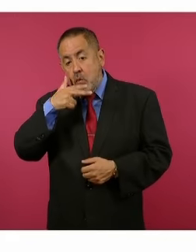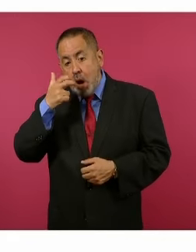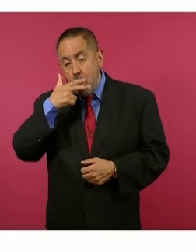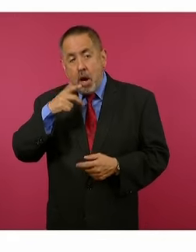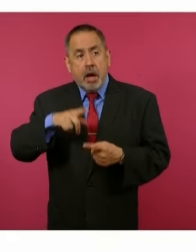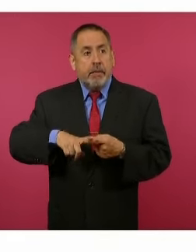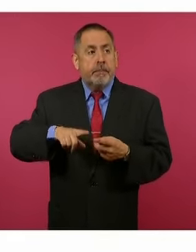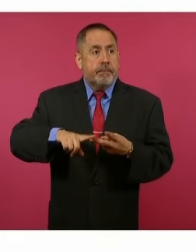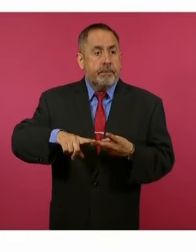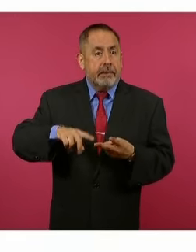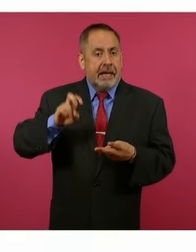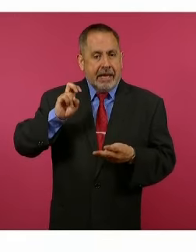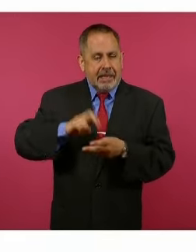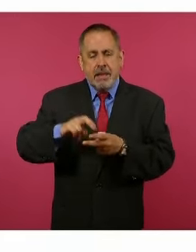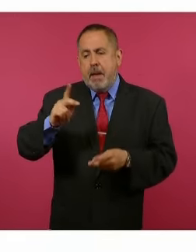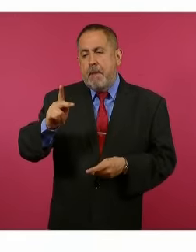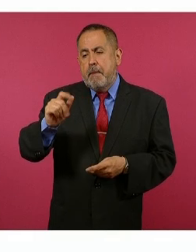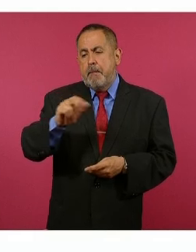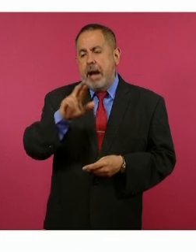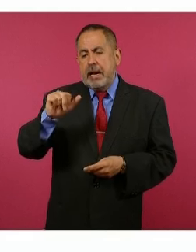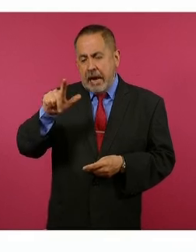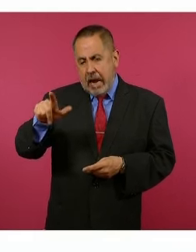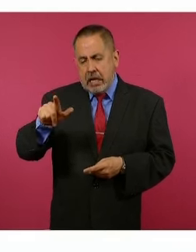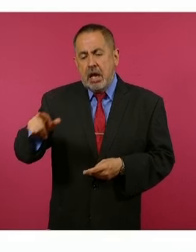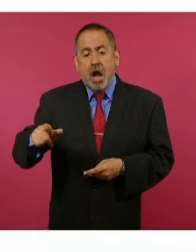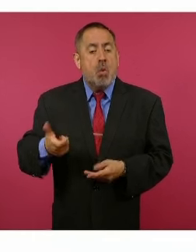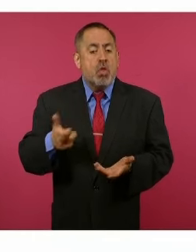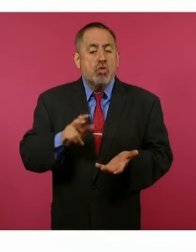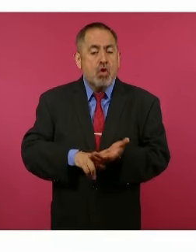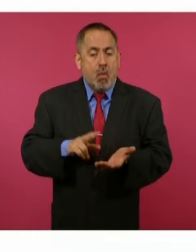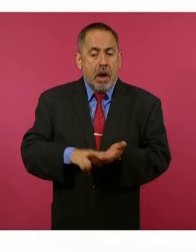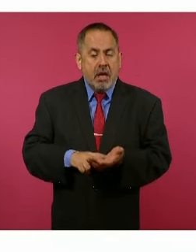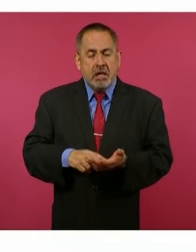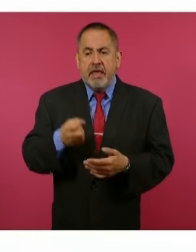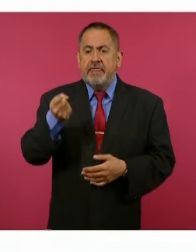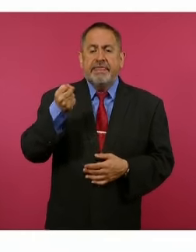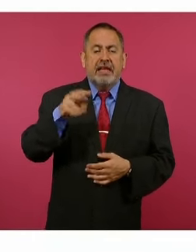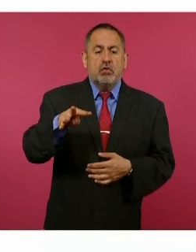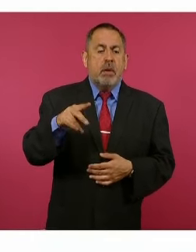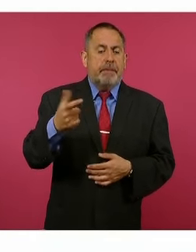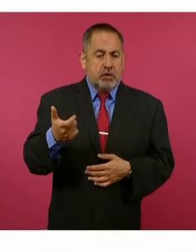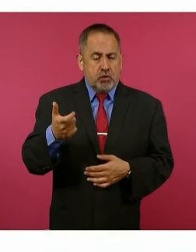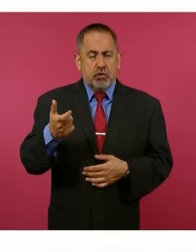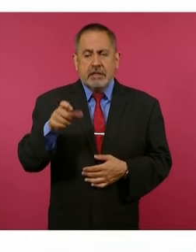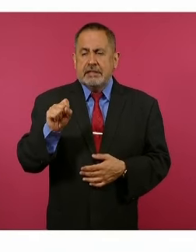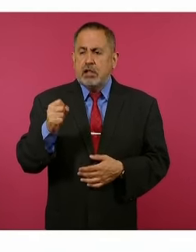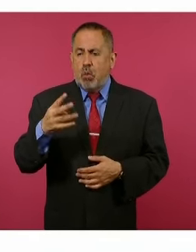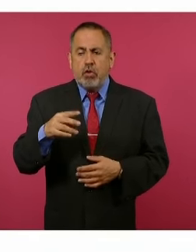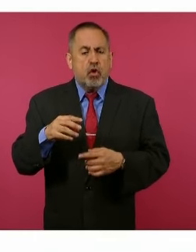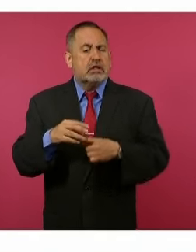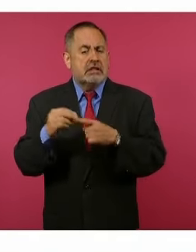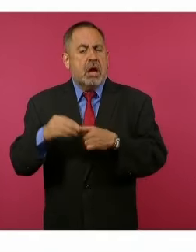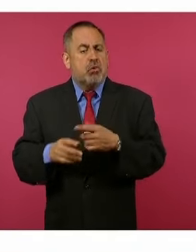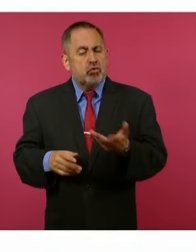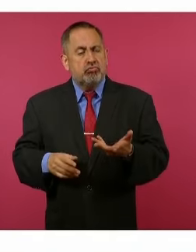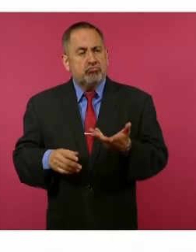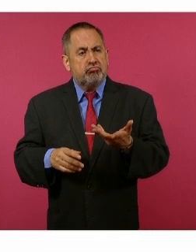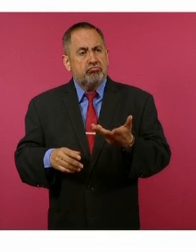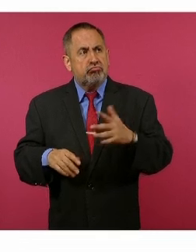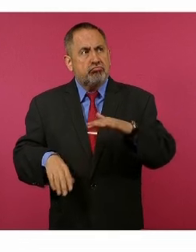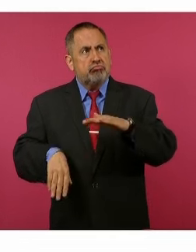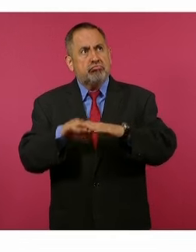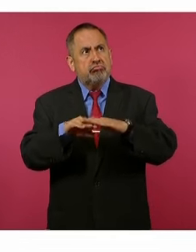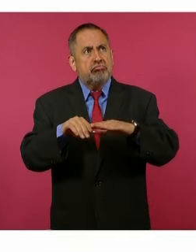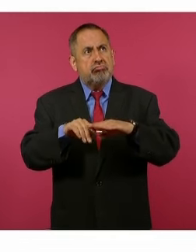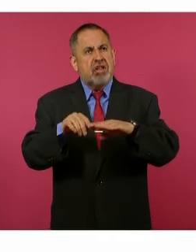Hidalgo del parral allá en el estado de Chihuahua ofrecieron el kilogramo en 19 pes con 64 centavos cuando su máximo fue de